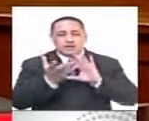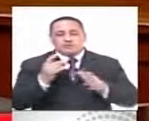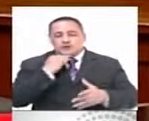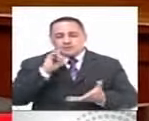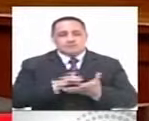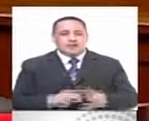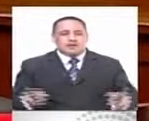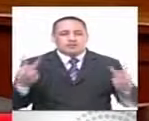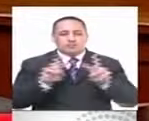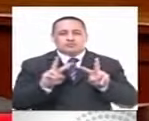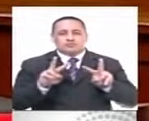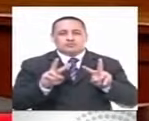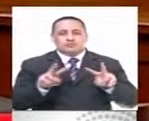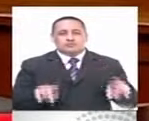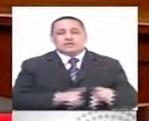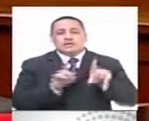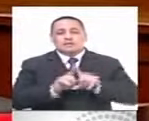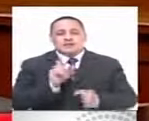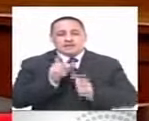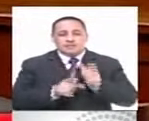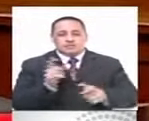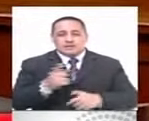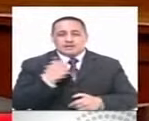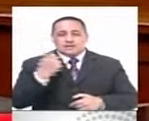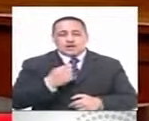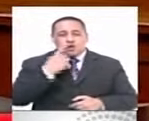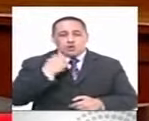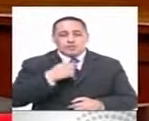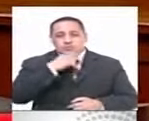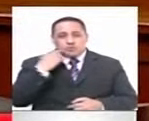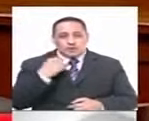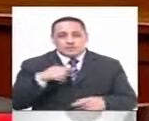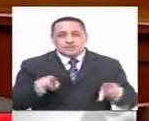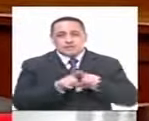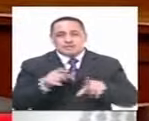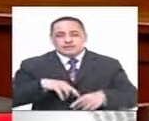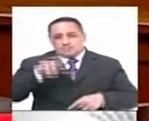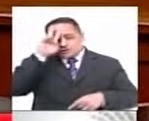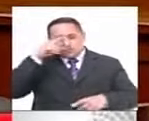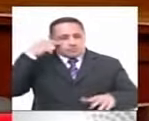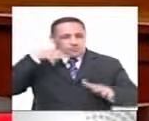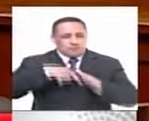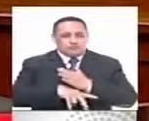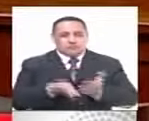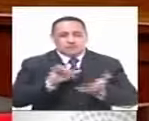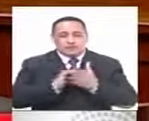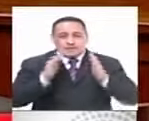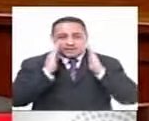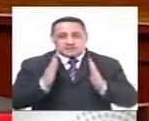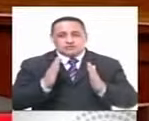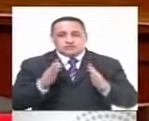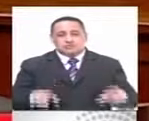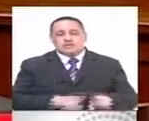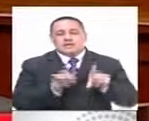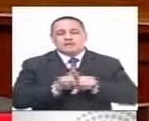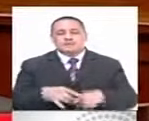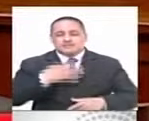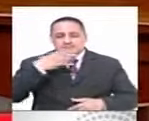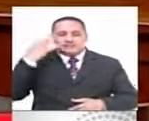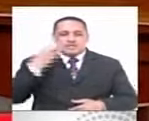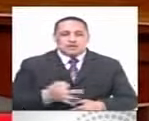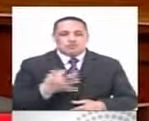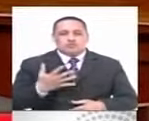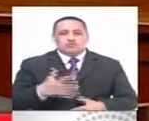valen. A los ciudadanos y ciudadanas del Perú profundo que nos escuchan, tengan la